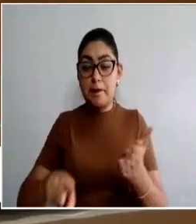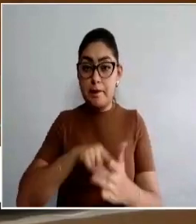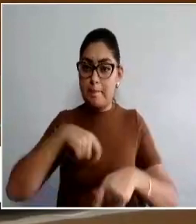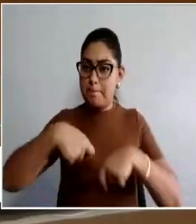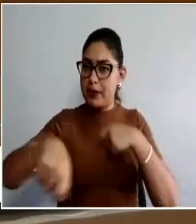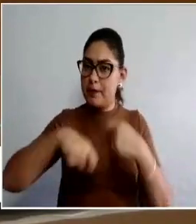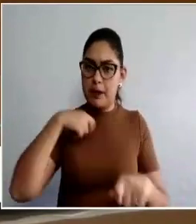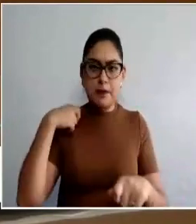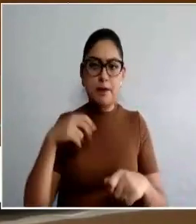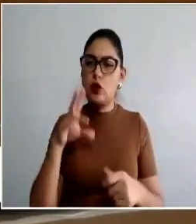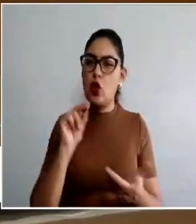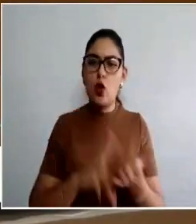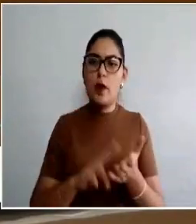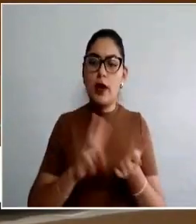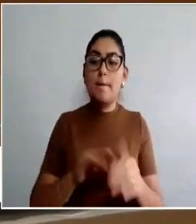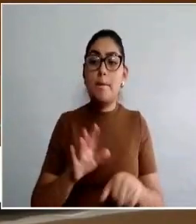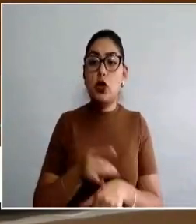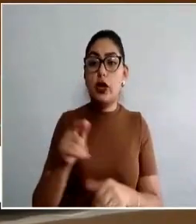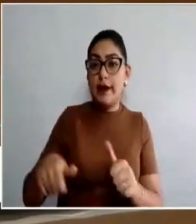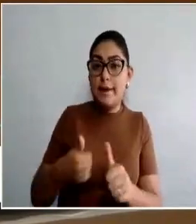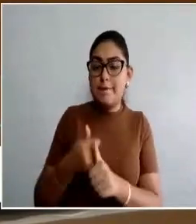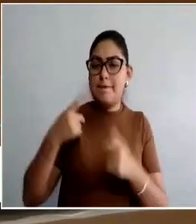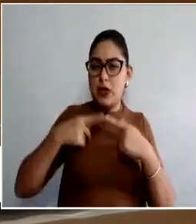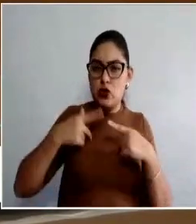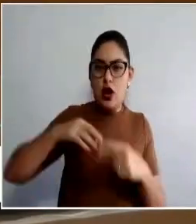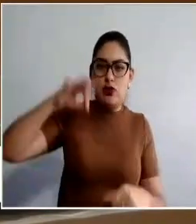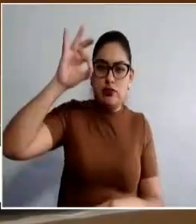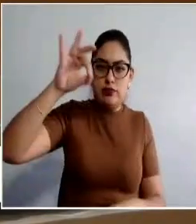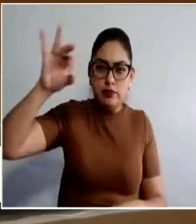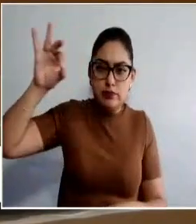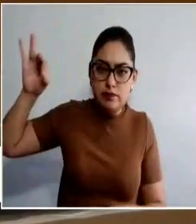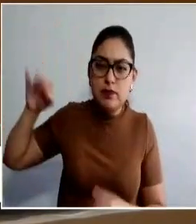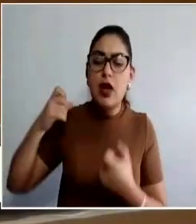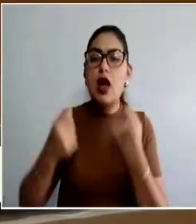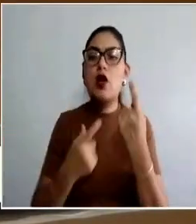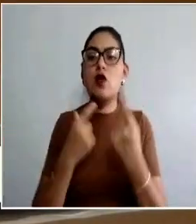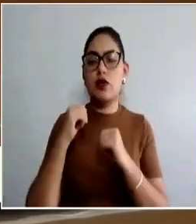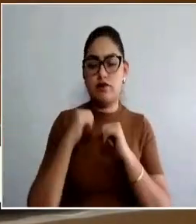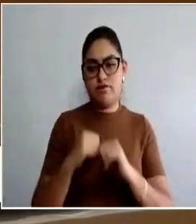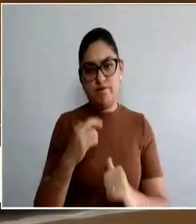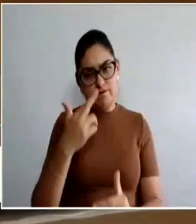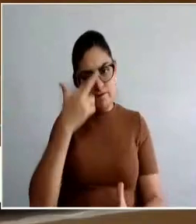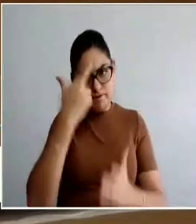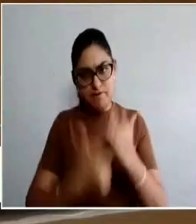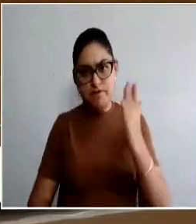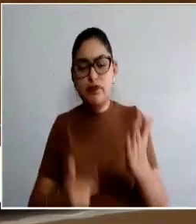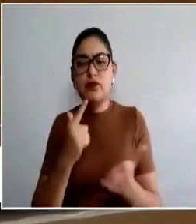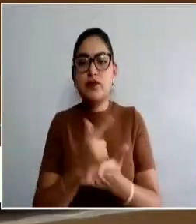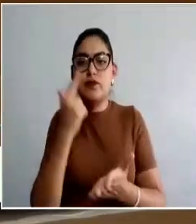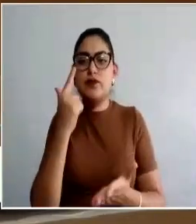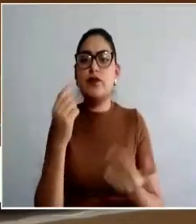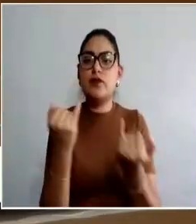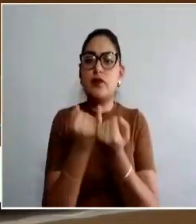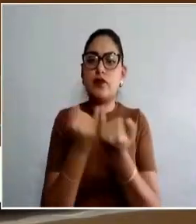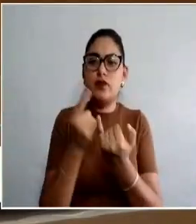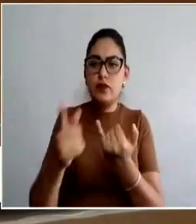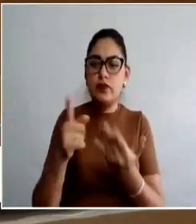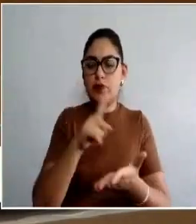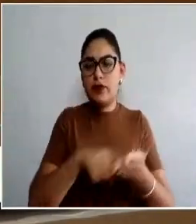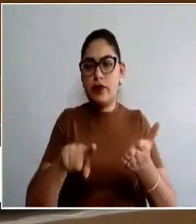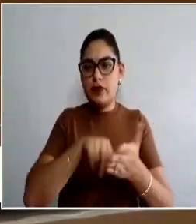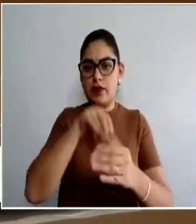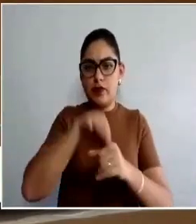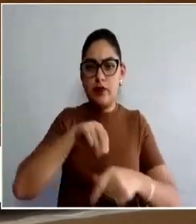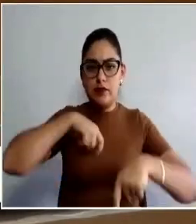existir presión sobre el electorado por parte de funcionarios públicos y regularidades graves así como los relativos a la unidad de elección por supuesta vulneración a la cadena